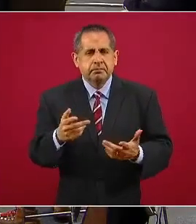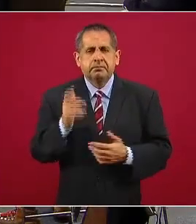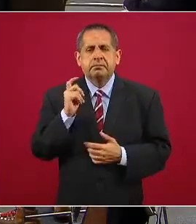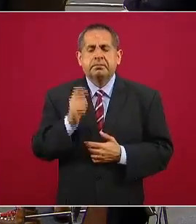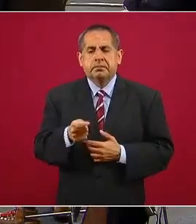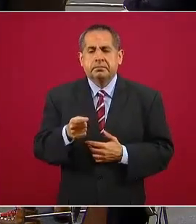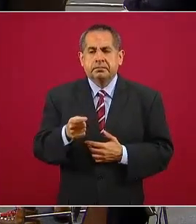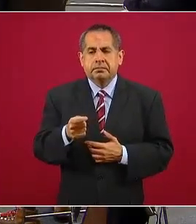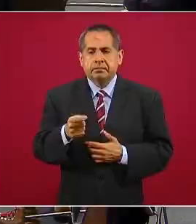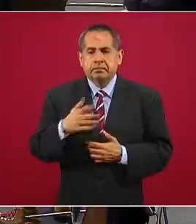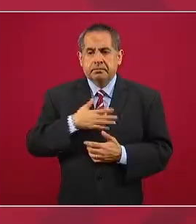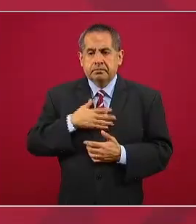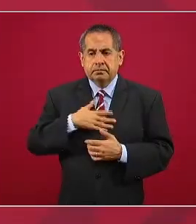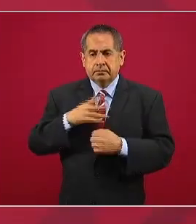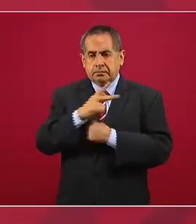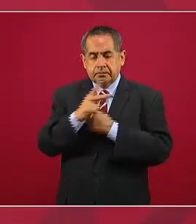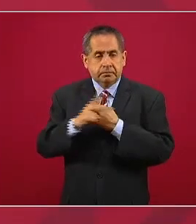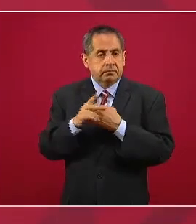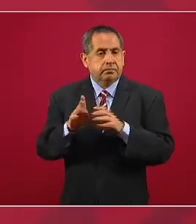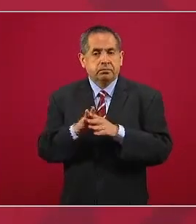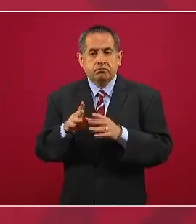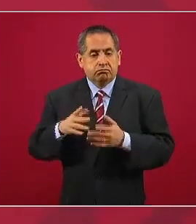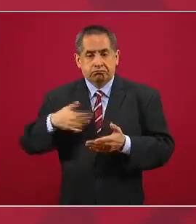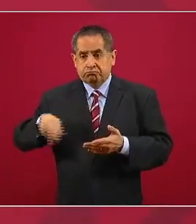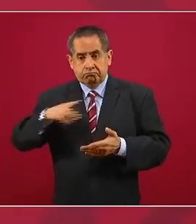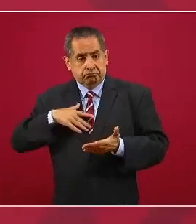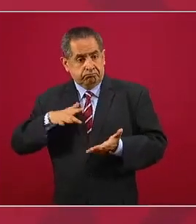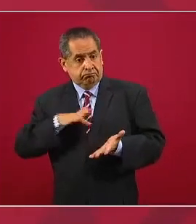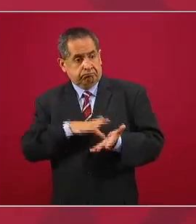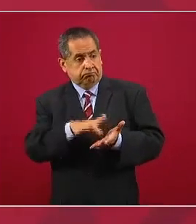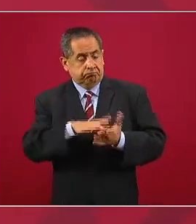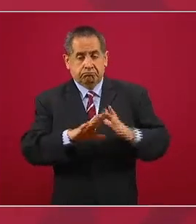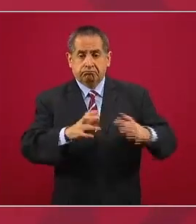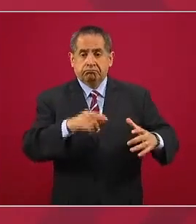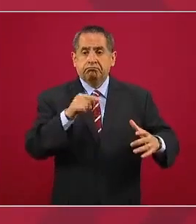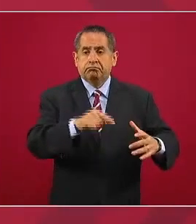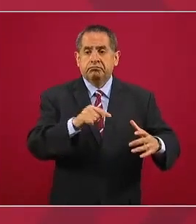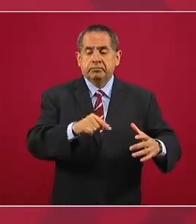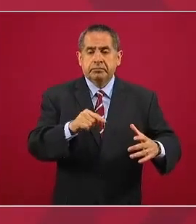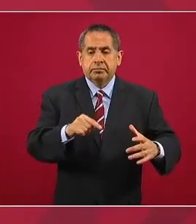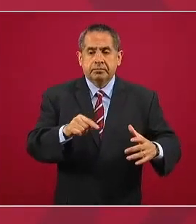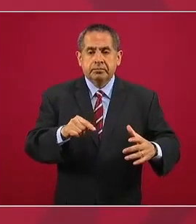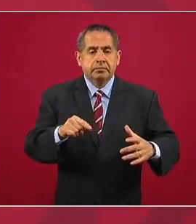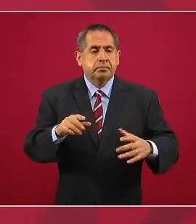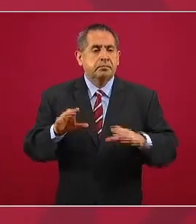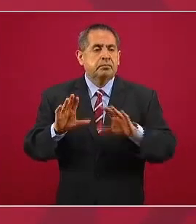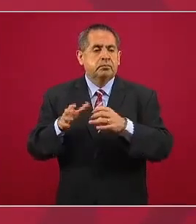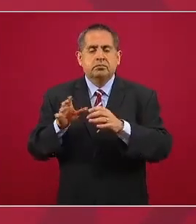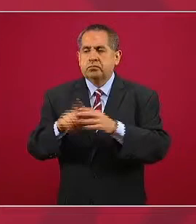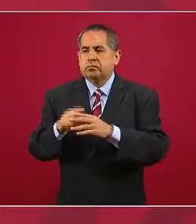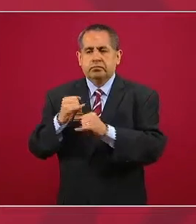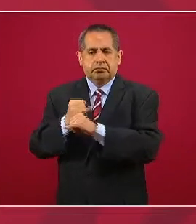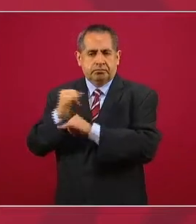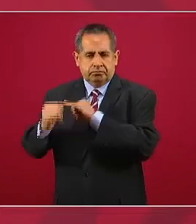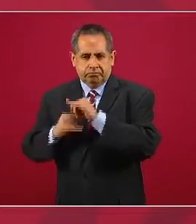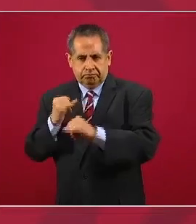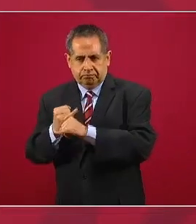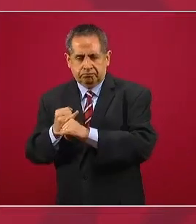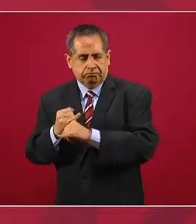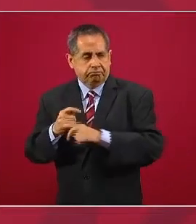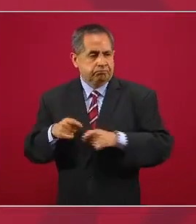que en nuestro país, con el apoyo de organismos financieros